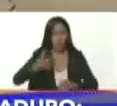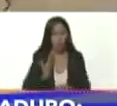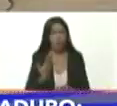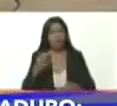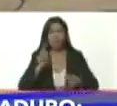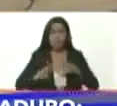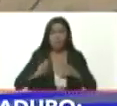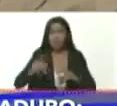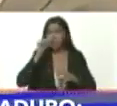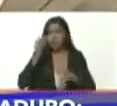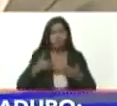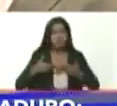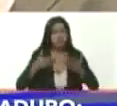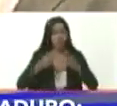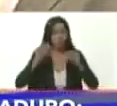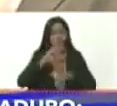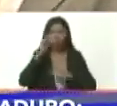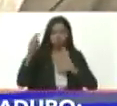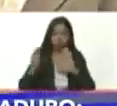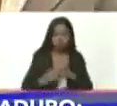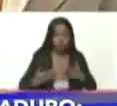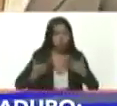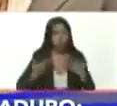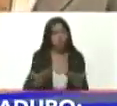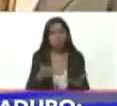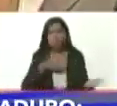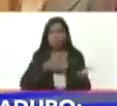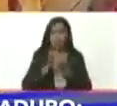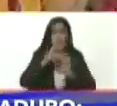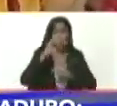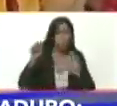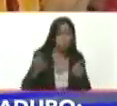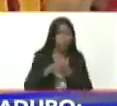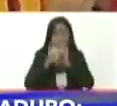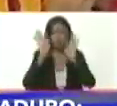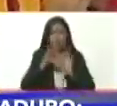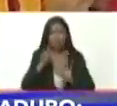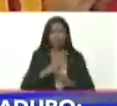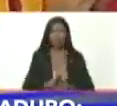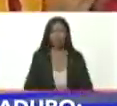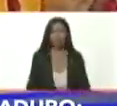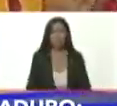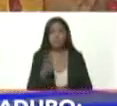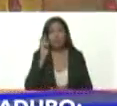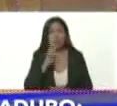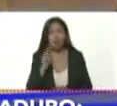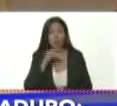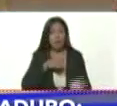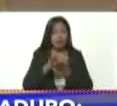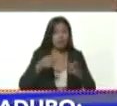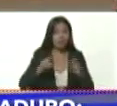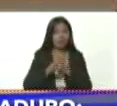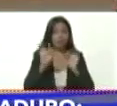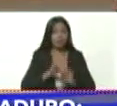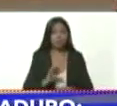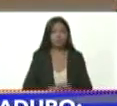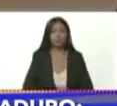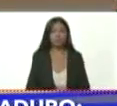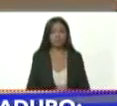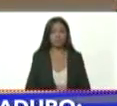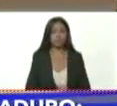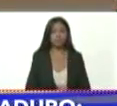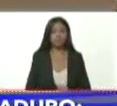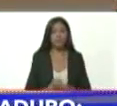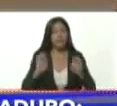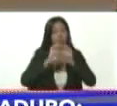puede. Darlo todo para garantizar. Hay que ver lo que es garantizar.